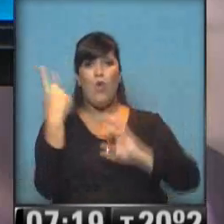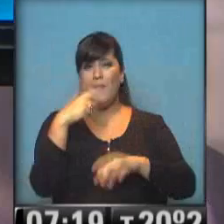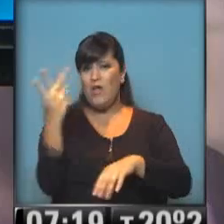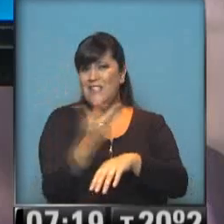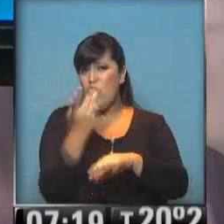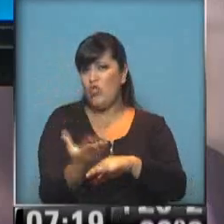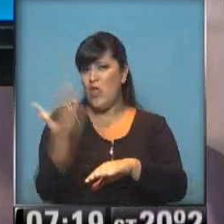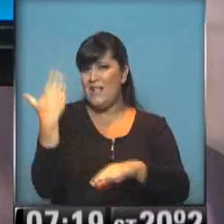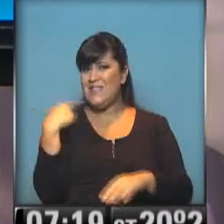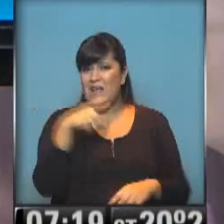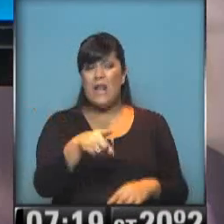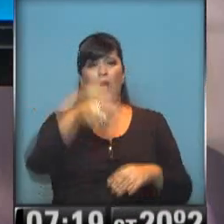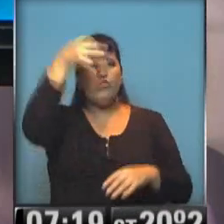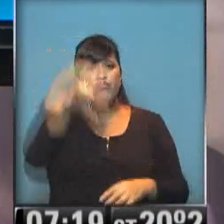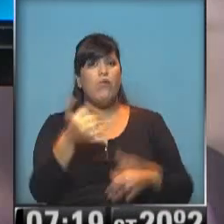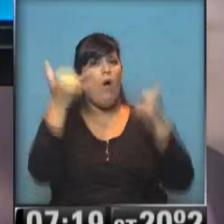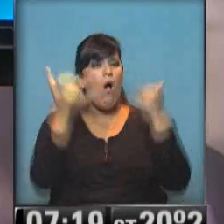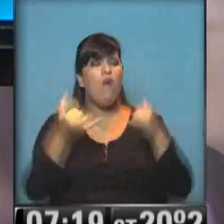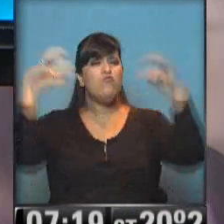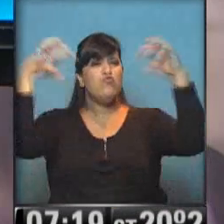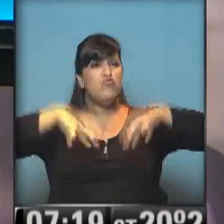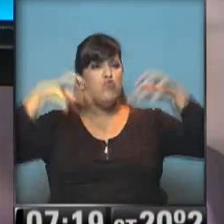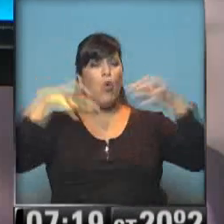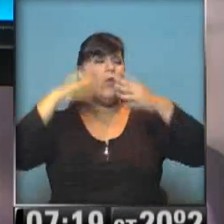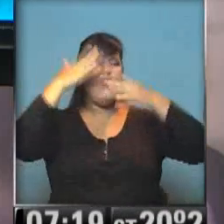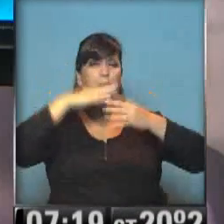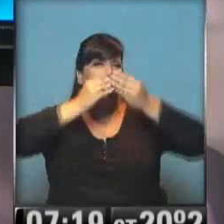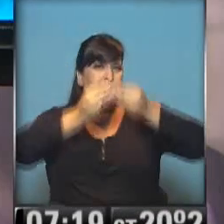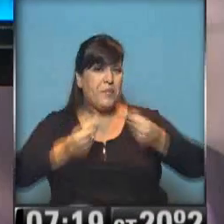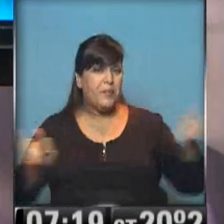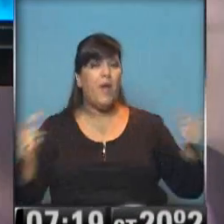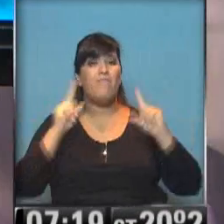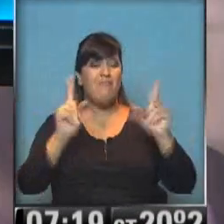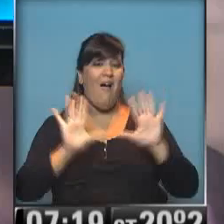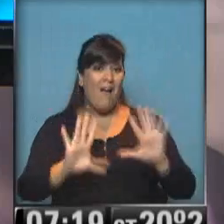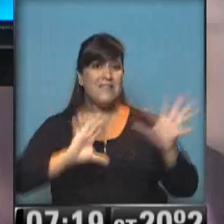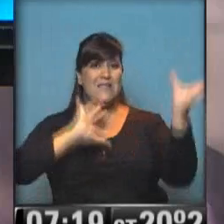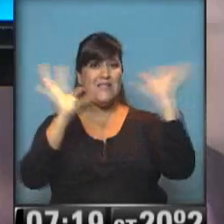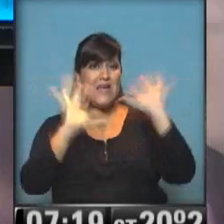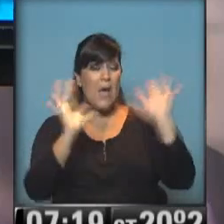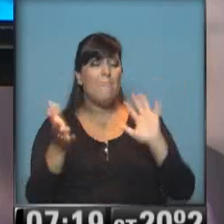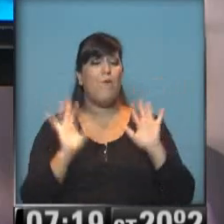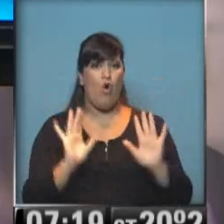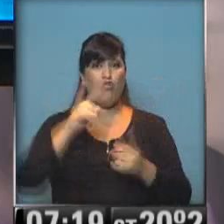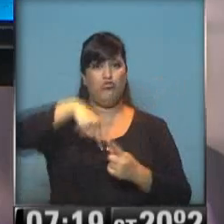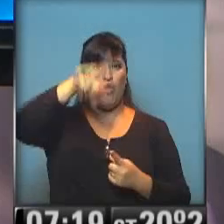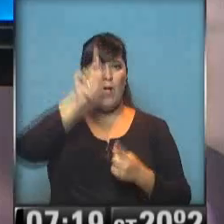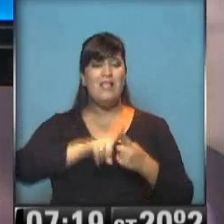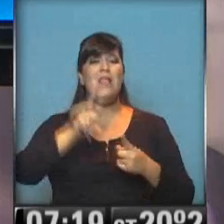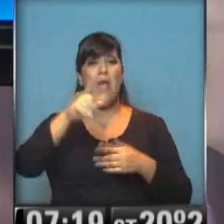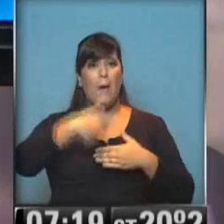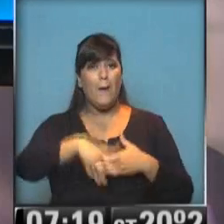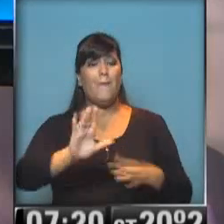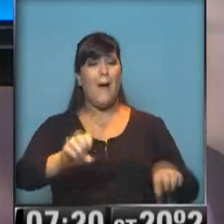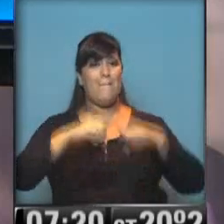2 horas aproximadamente se registró alguna lluvia muy aislada que pasó rápidamente. Y esas son las condiciones que tenemos que esperar en el día de hoy, que mejore ya el